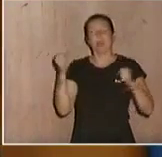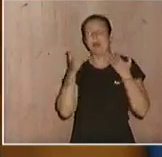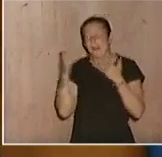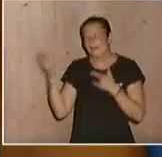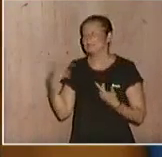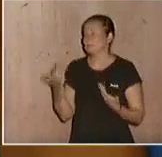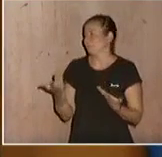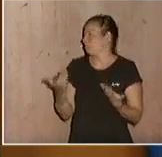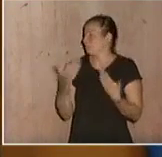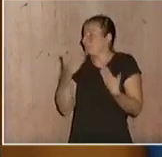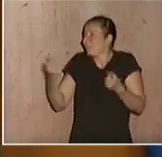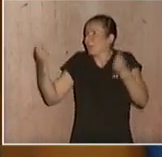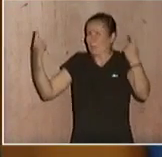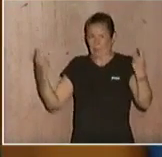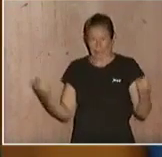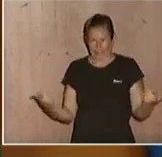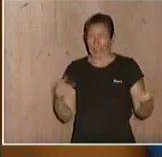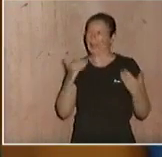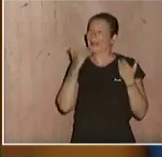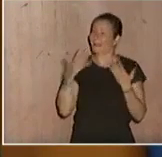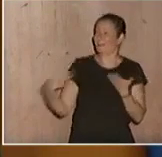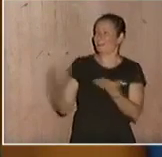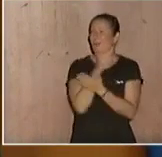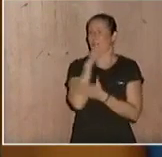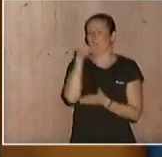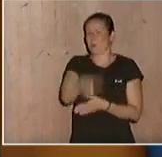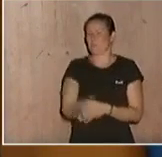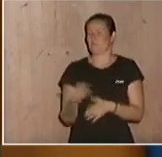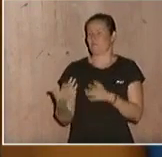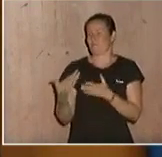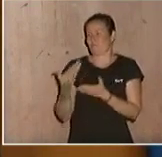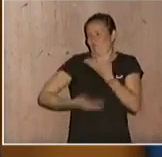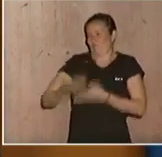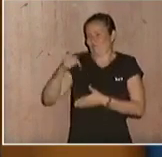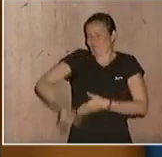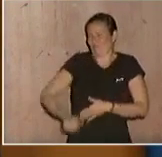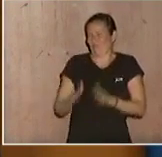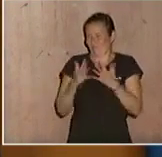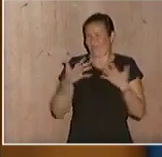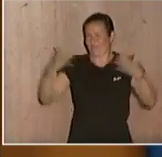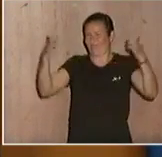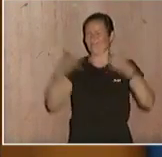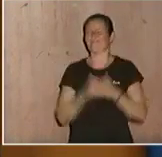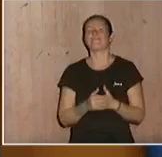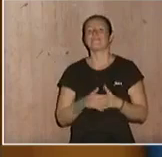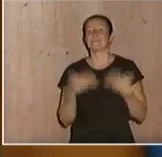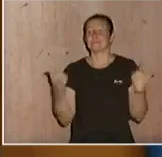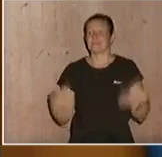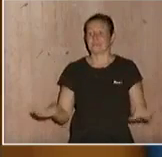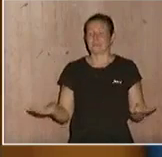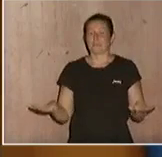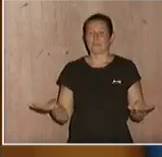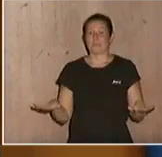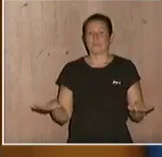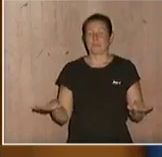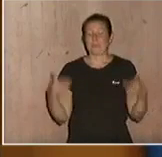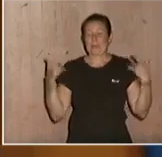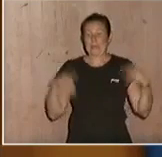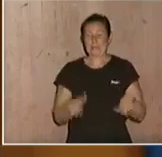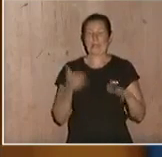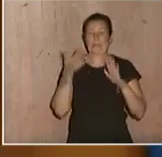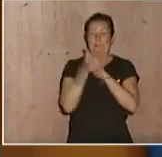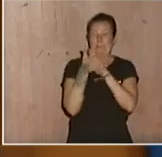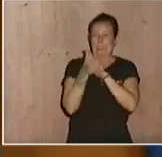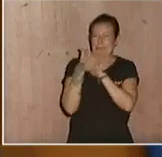William. Gracias a todos por compartir este momento con nosotros. Así pues, considerados y